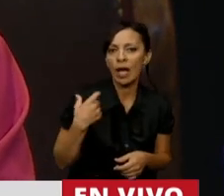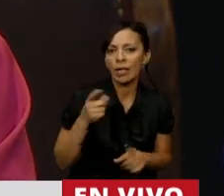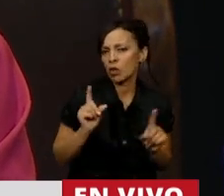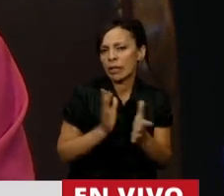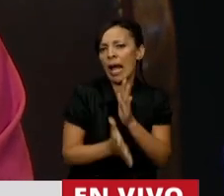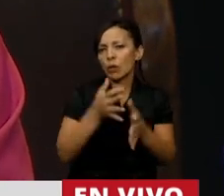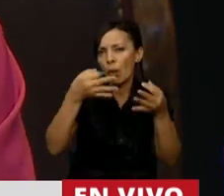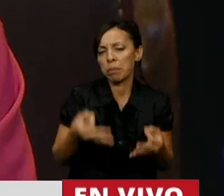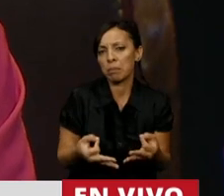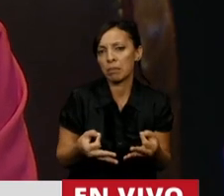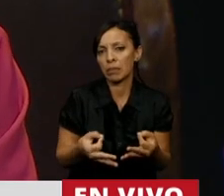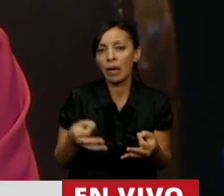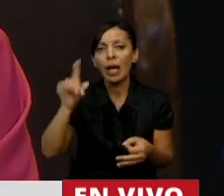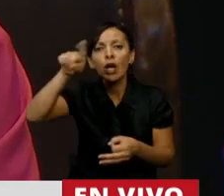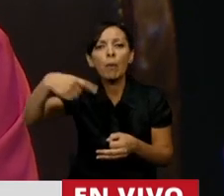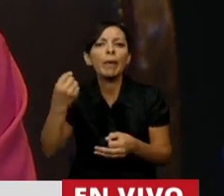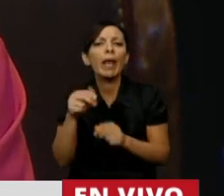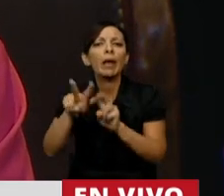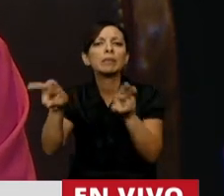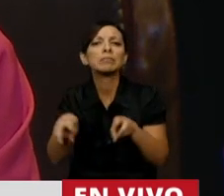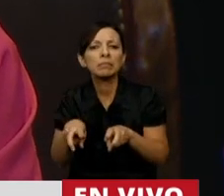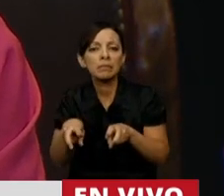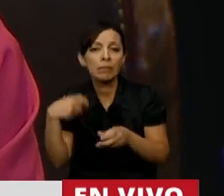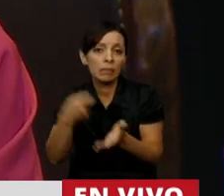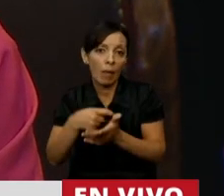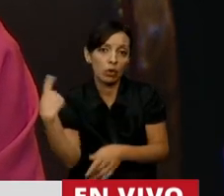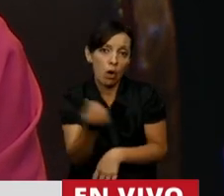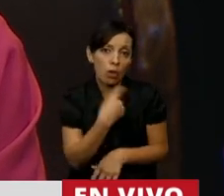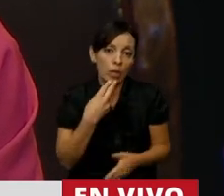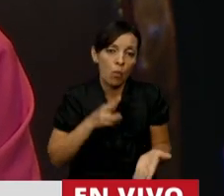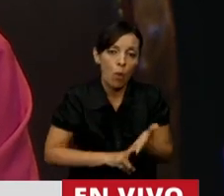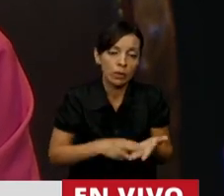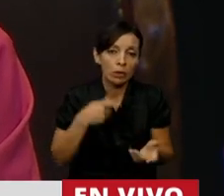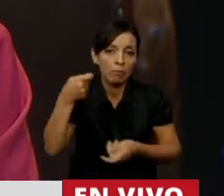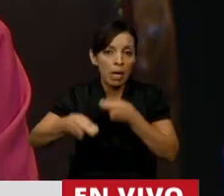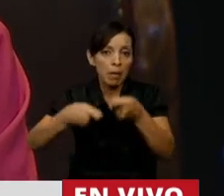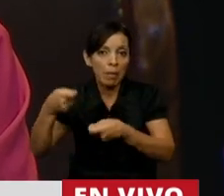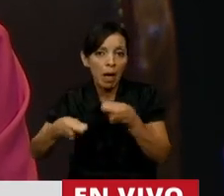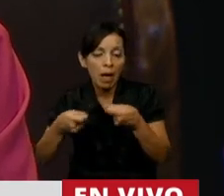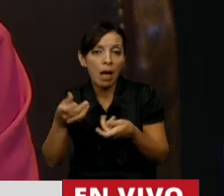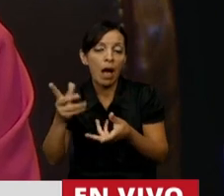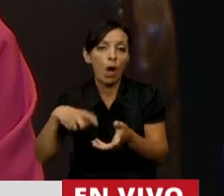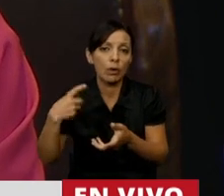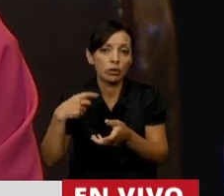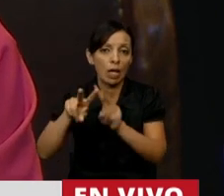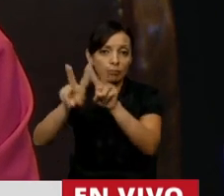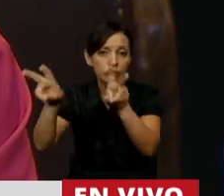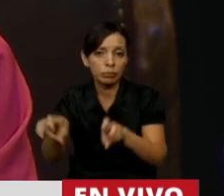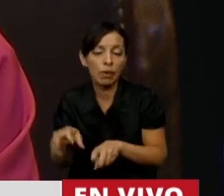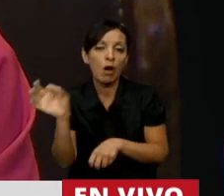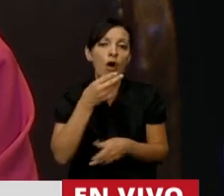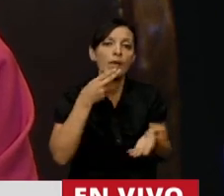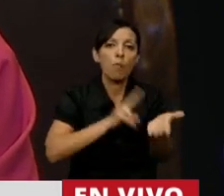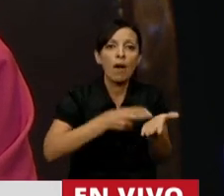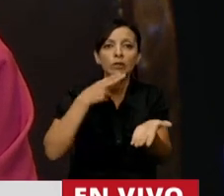Y lo terminamos pagando todos quienes pagamos impuestos, ya sea a través de los aportes a las obras sociales o en el pago de